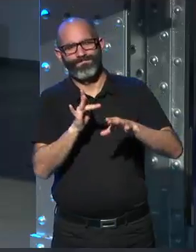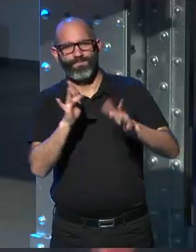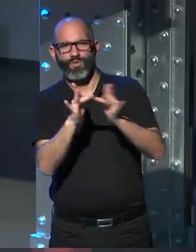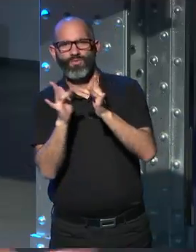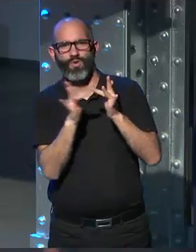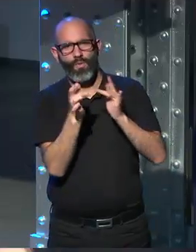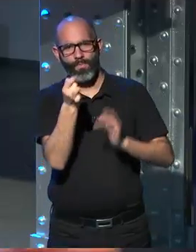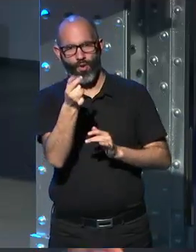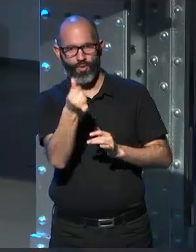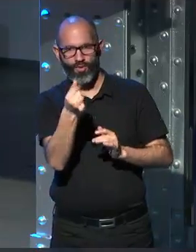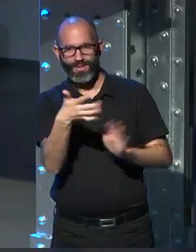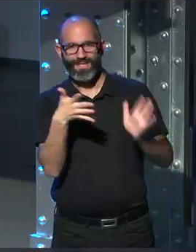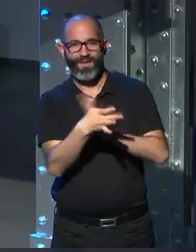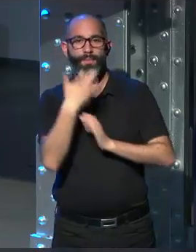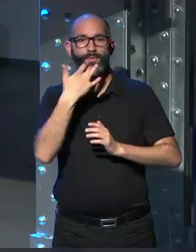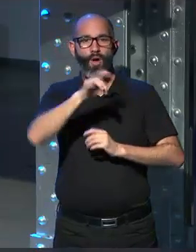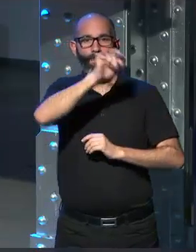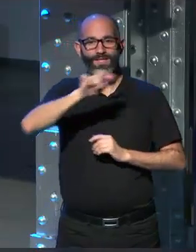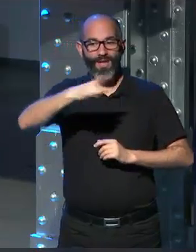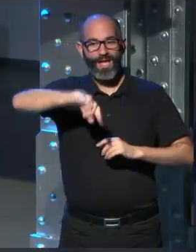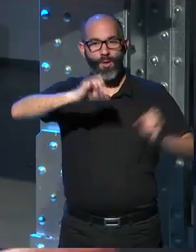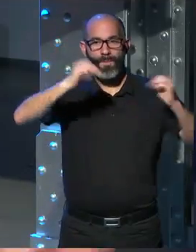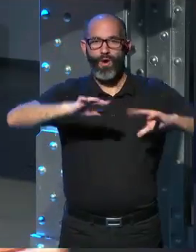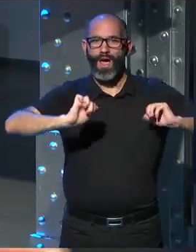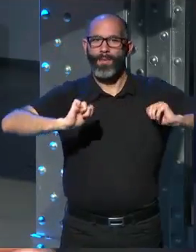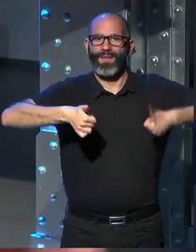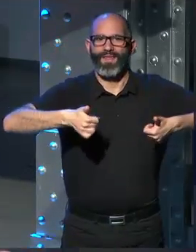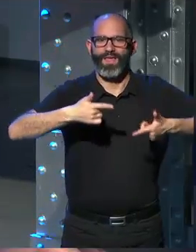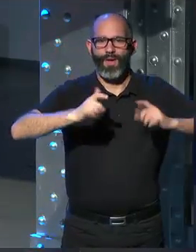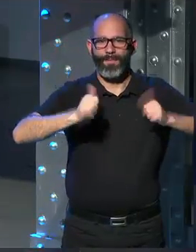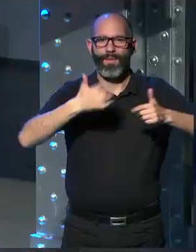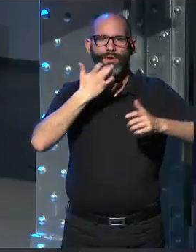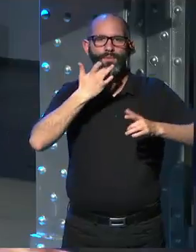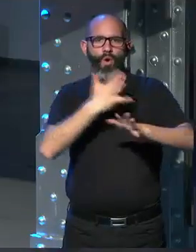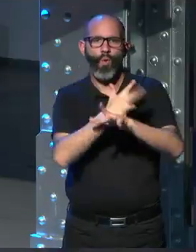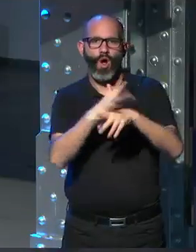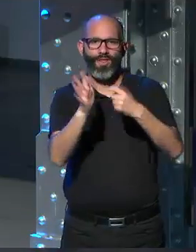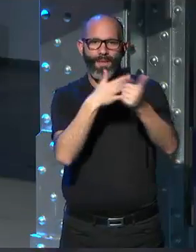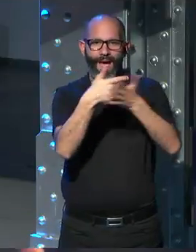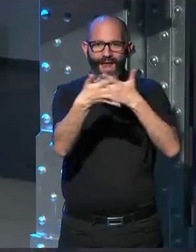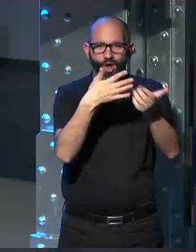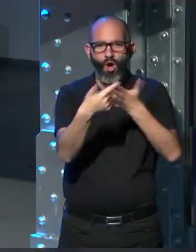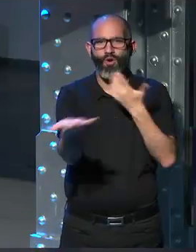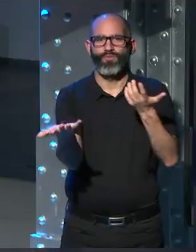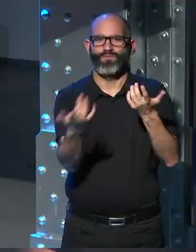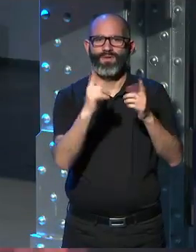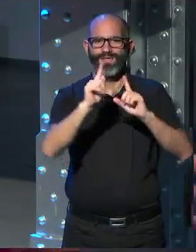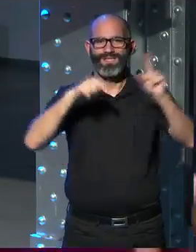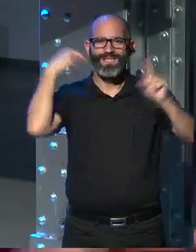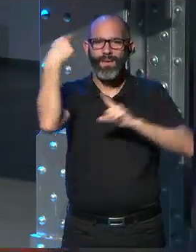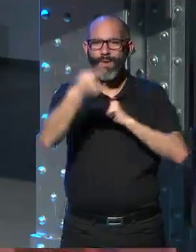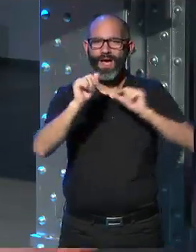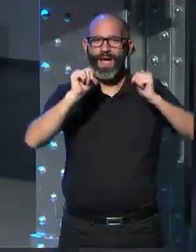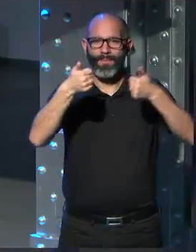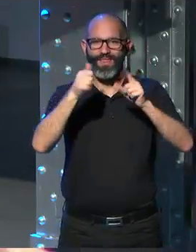pues primero empiezan a hacer pues, algunos típicos juegos de manos, y es solo más adelante se